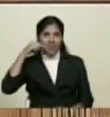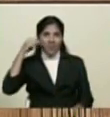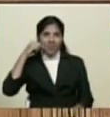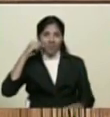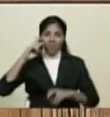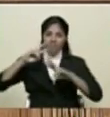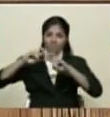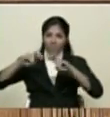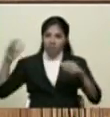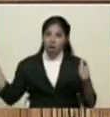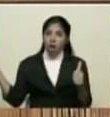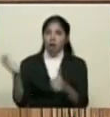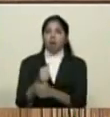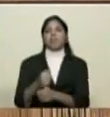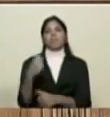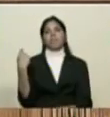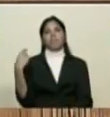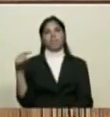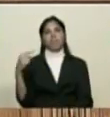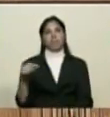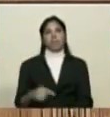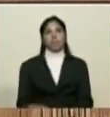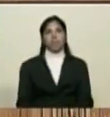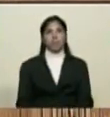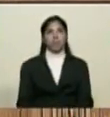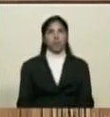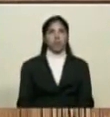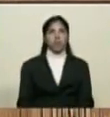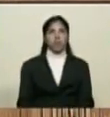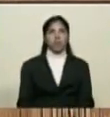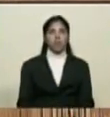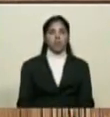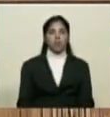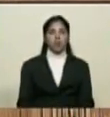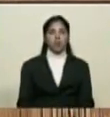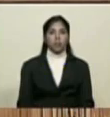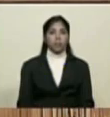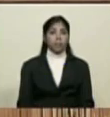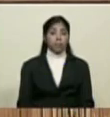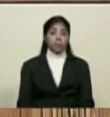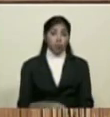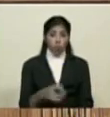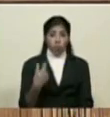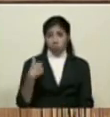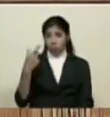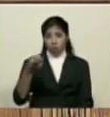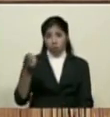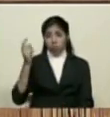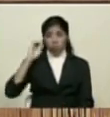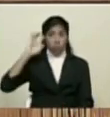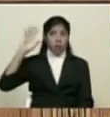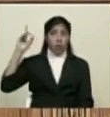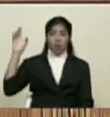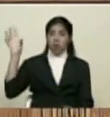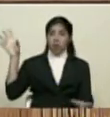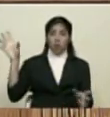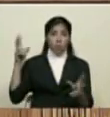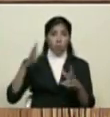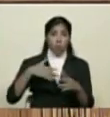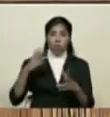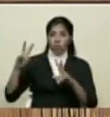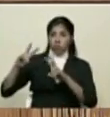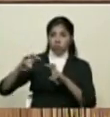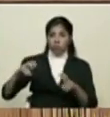pesquisas. Todo lo que ustedes pueden imaginar se pueden hallar en unas pesquisas.